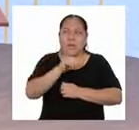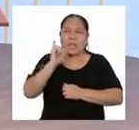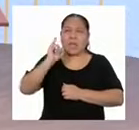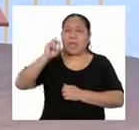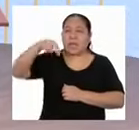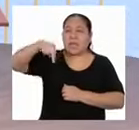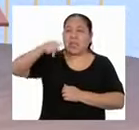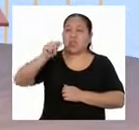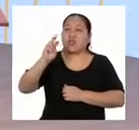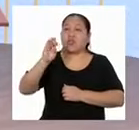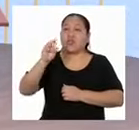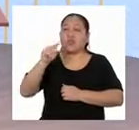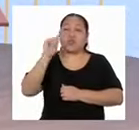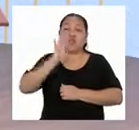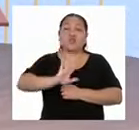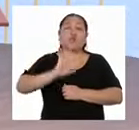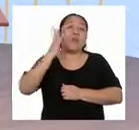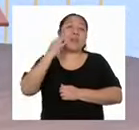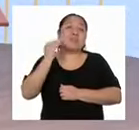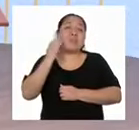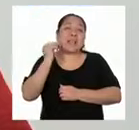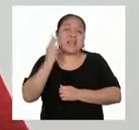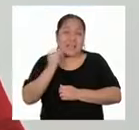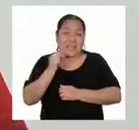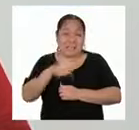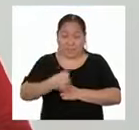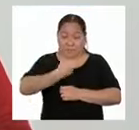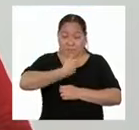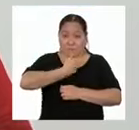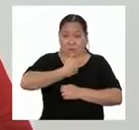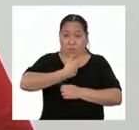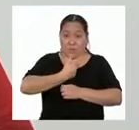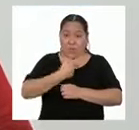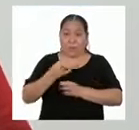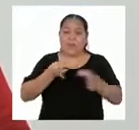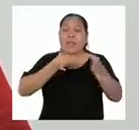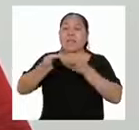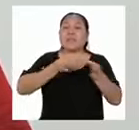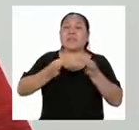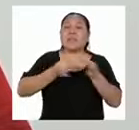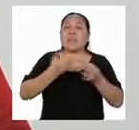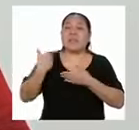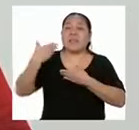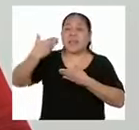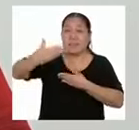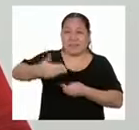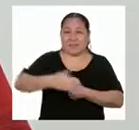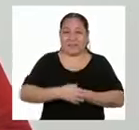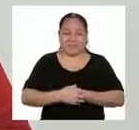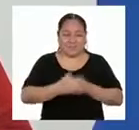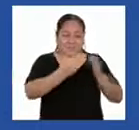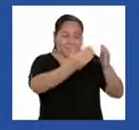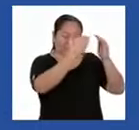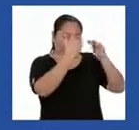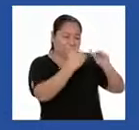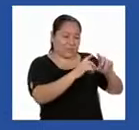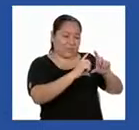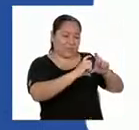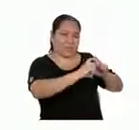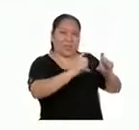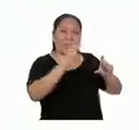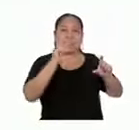su experiencia personal para desarrollar su idea principal. ¡Perfecto! Revisemos el segundo